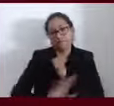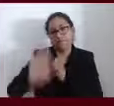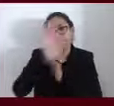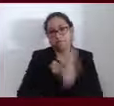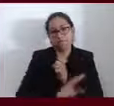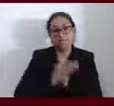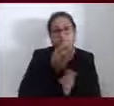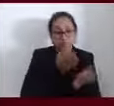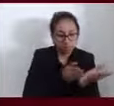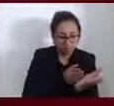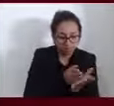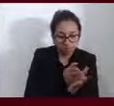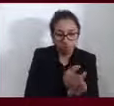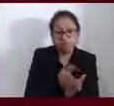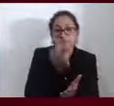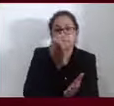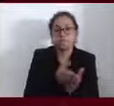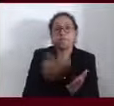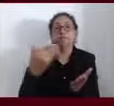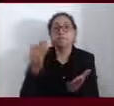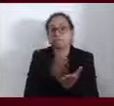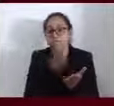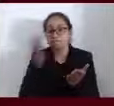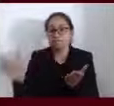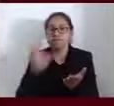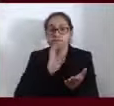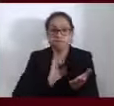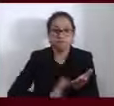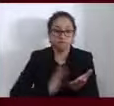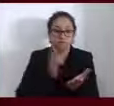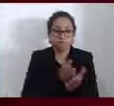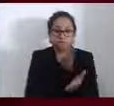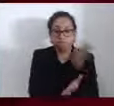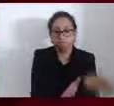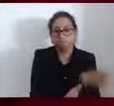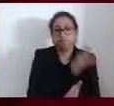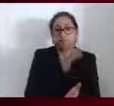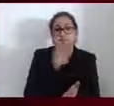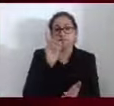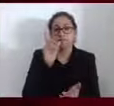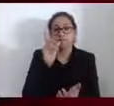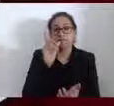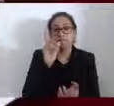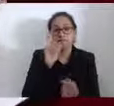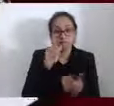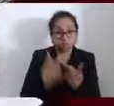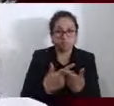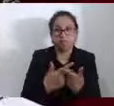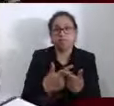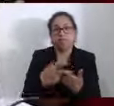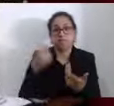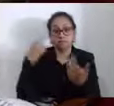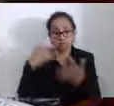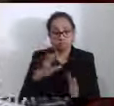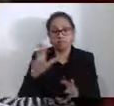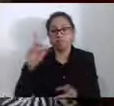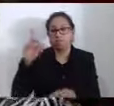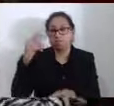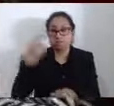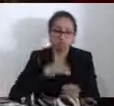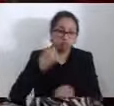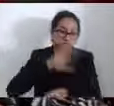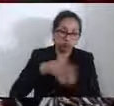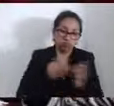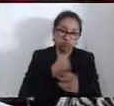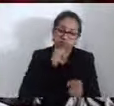los límites que están establecidos con anticipación. Eso es algo que se está poniendo sobre la mesa y que